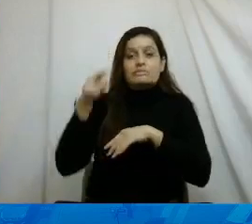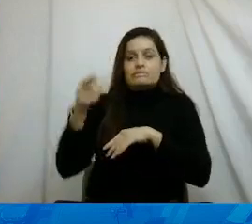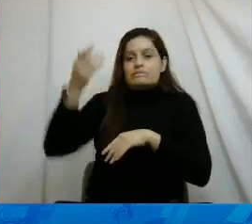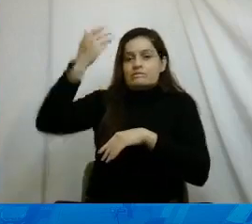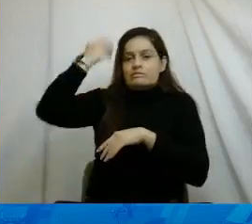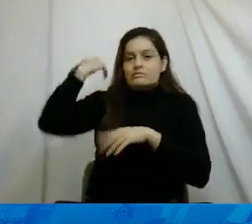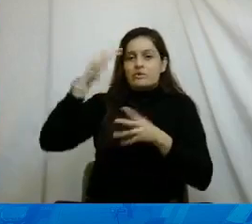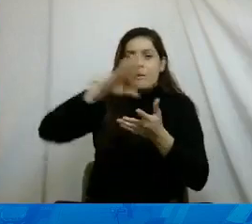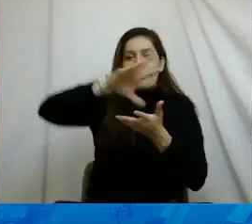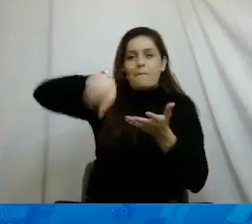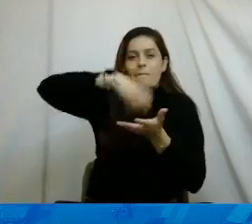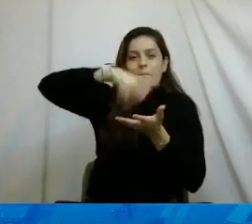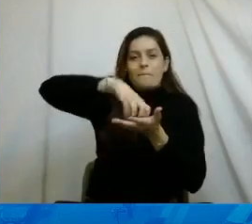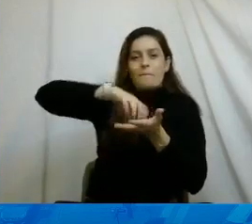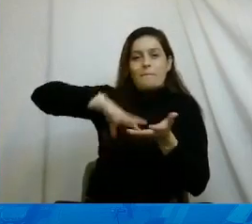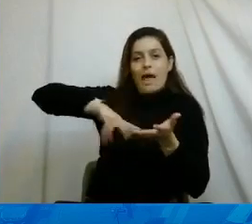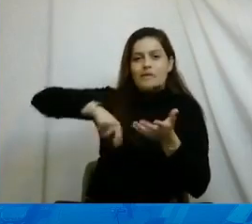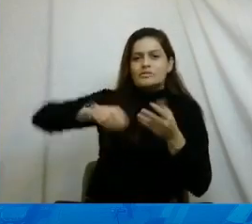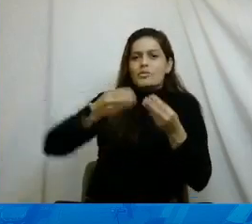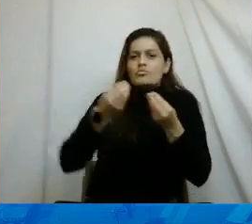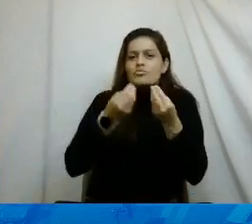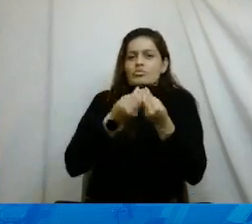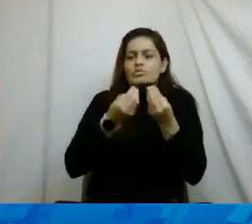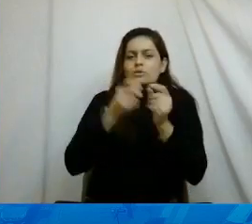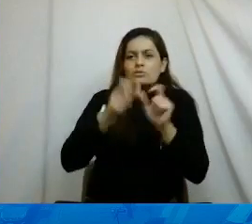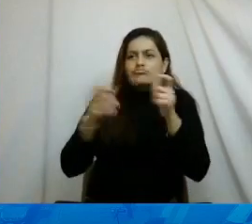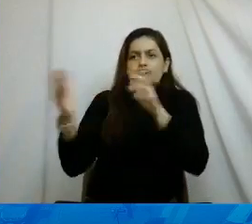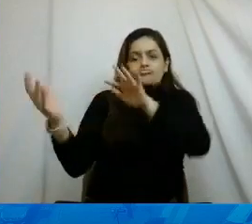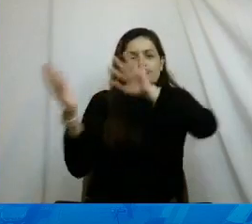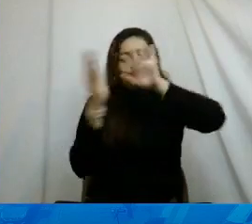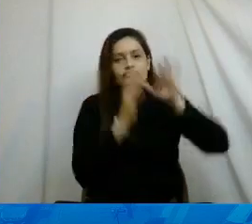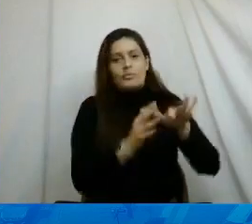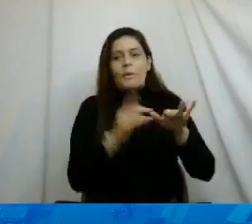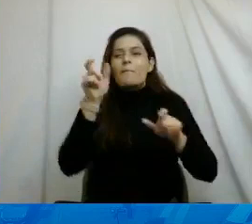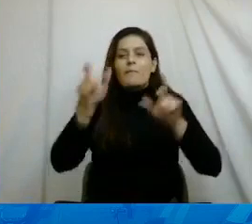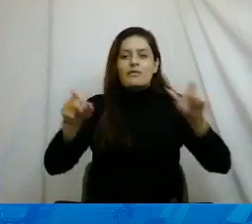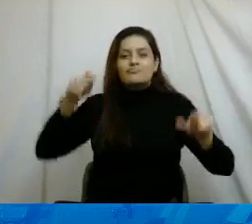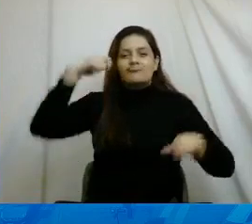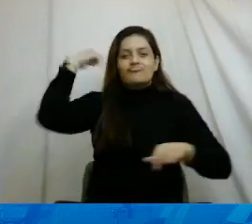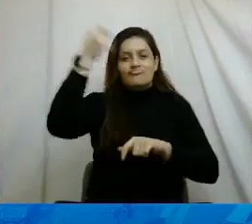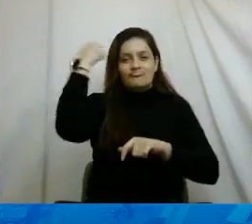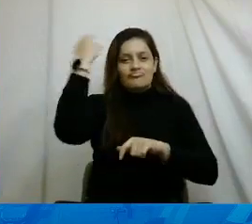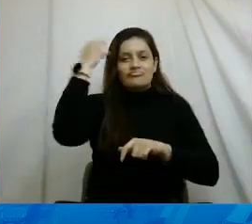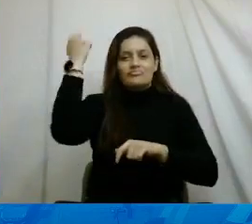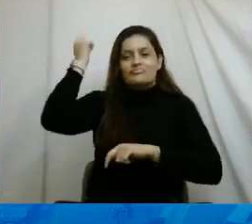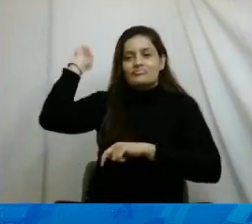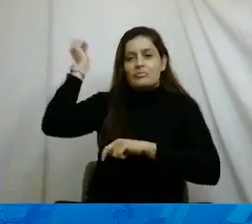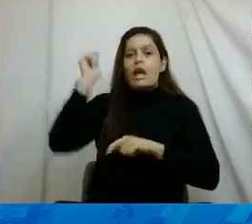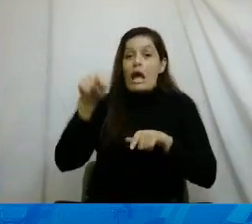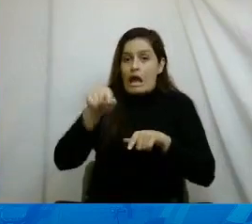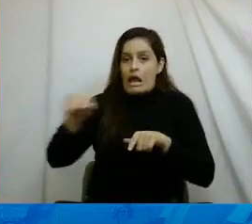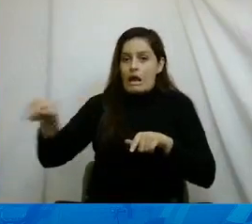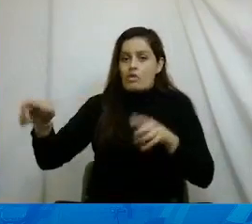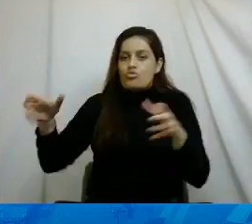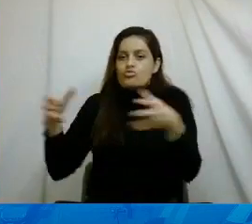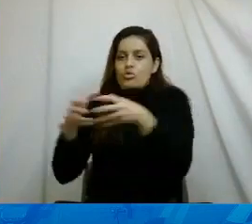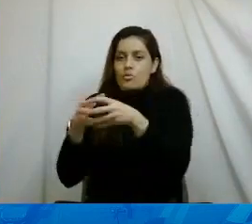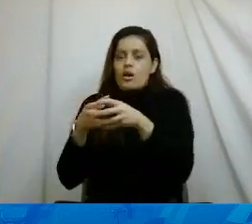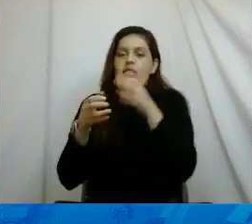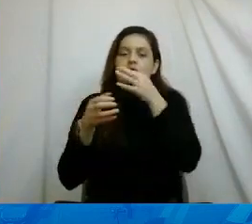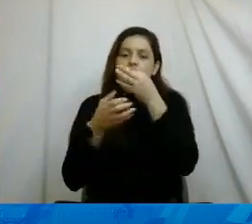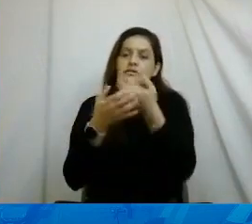Plaza de Armas, donde hubo gran cantidad de gente. Los folcloristas envían un saludo y agradecimientos.